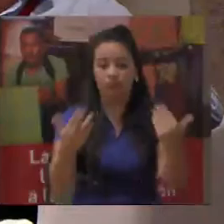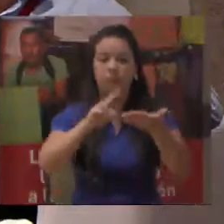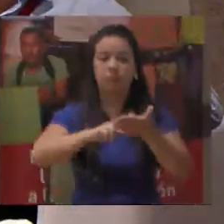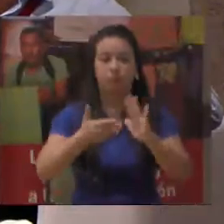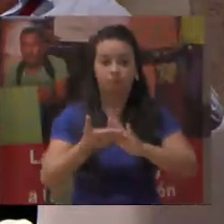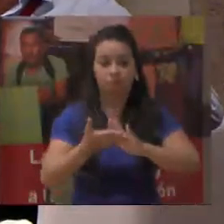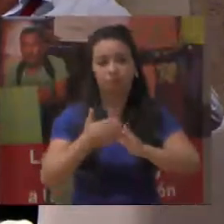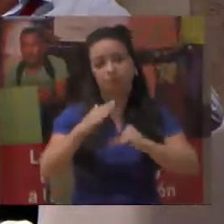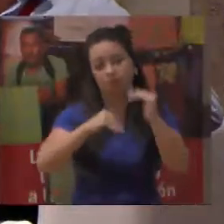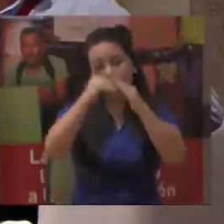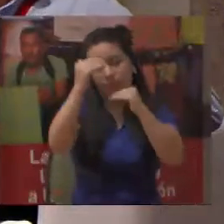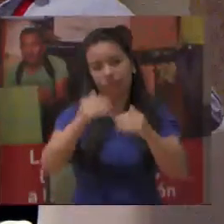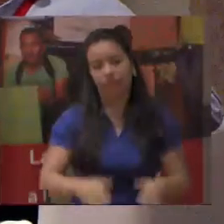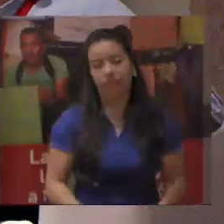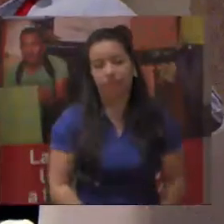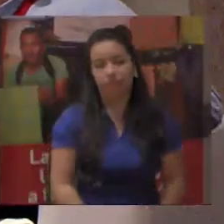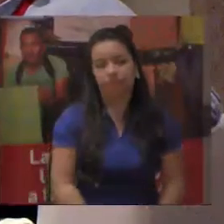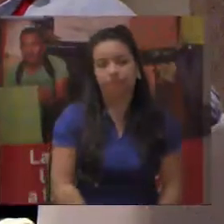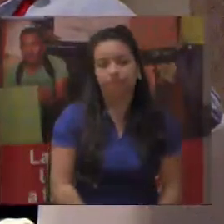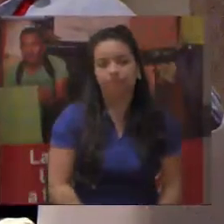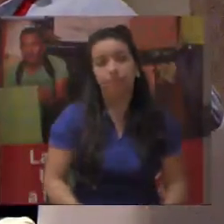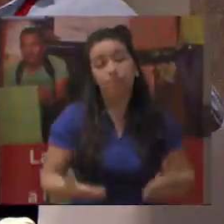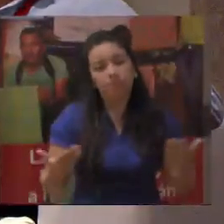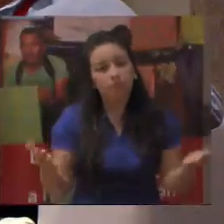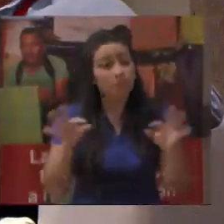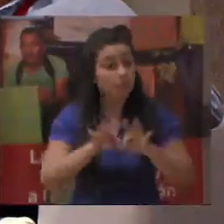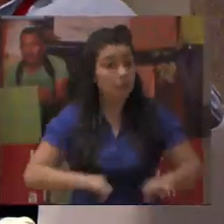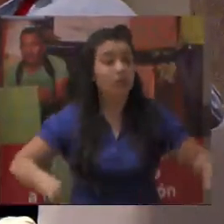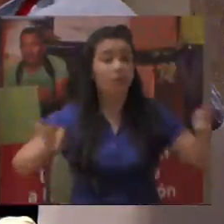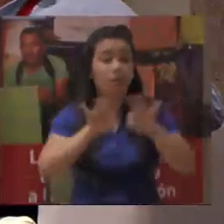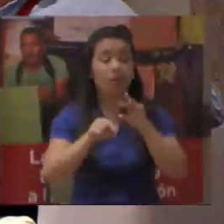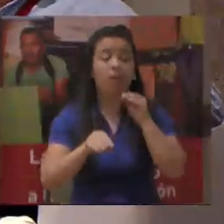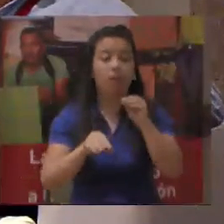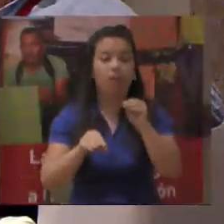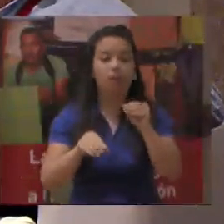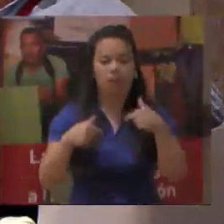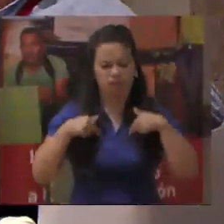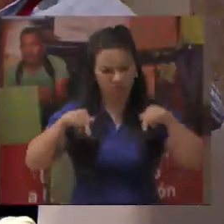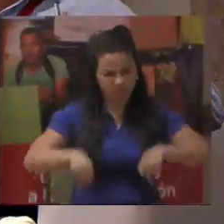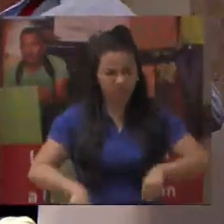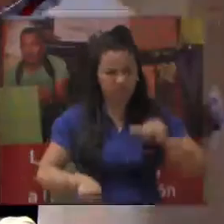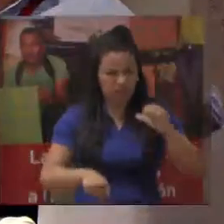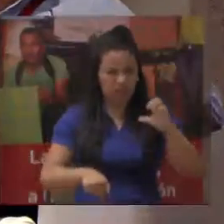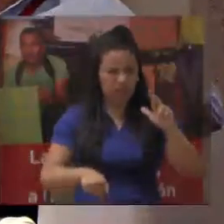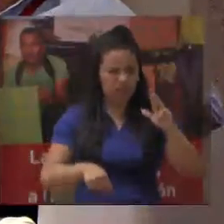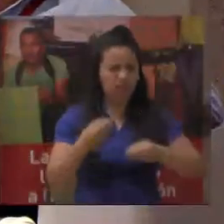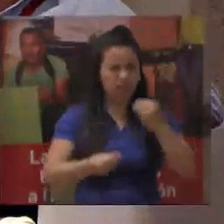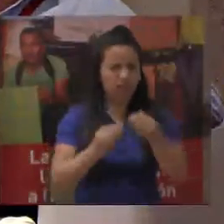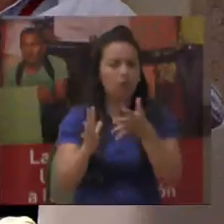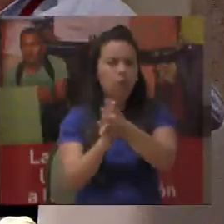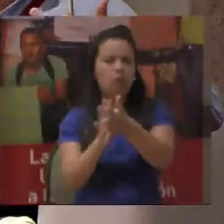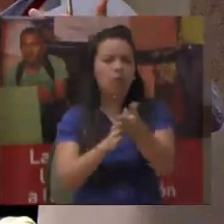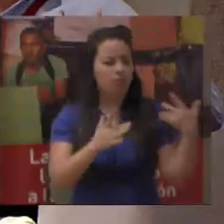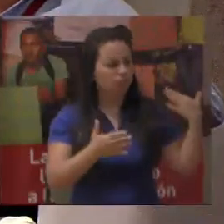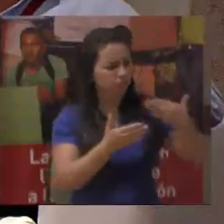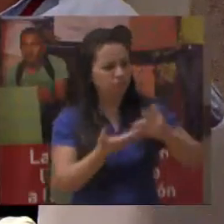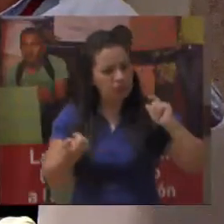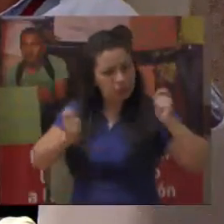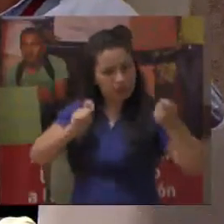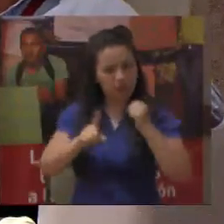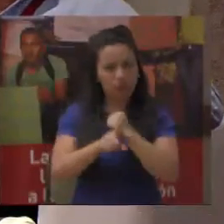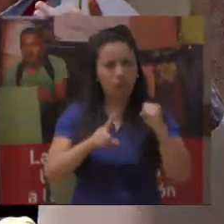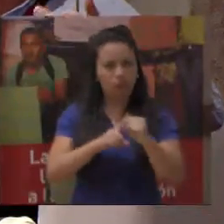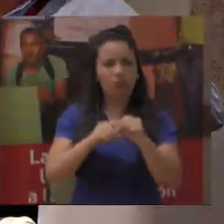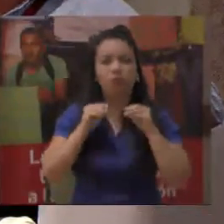escenarios de reconciliación. Importante contarles, desde la agencia lo que hacemos es un proceso de innovación social de la